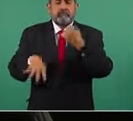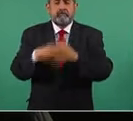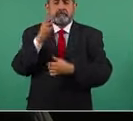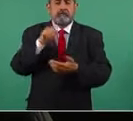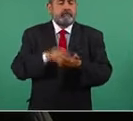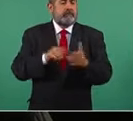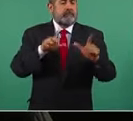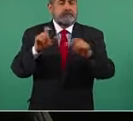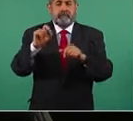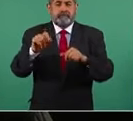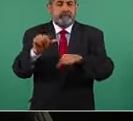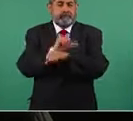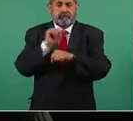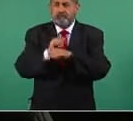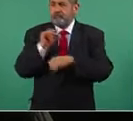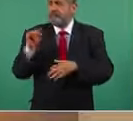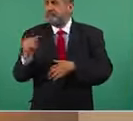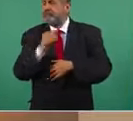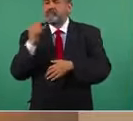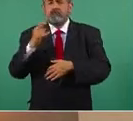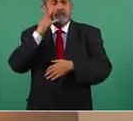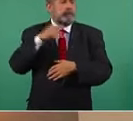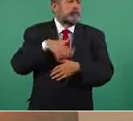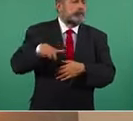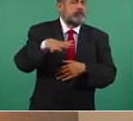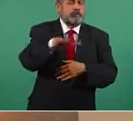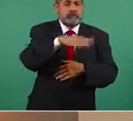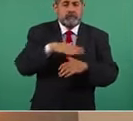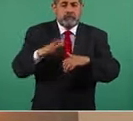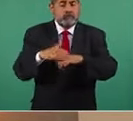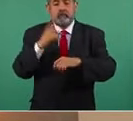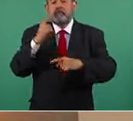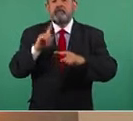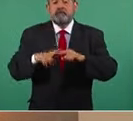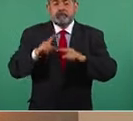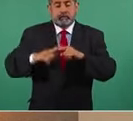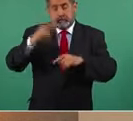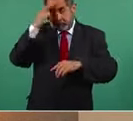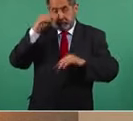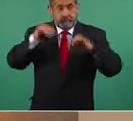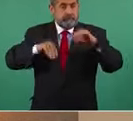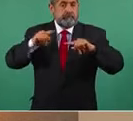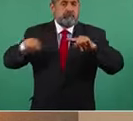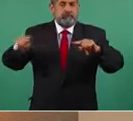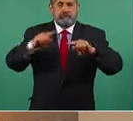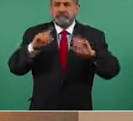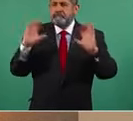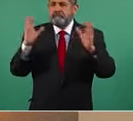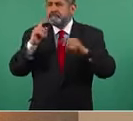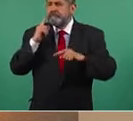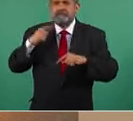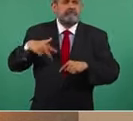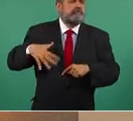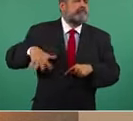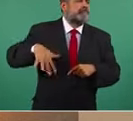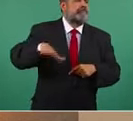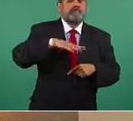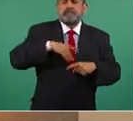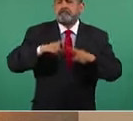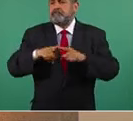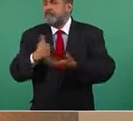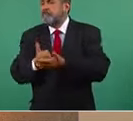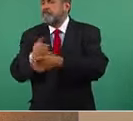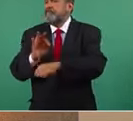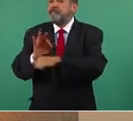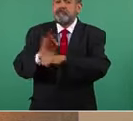14.720 vehículos. Esto principalmente, pues, porque las acciones que se implementaron fueron patrullajes, tanto preventivos